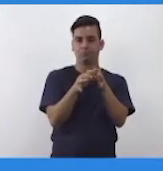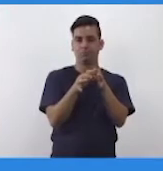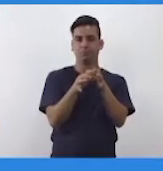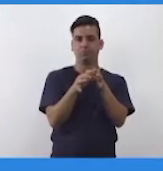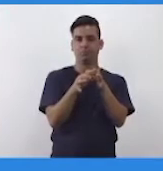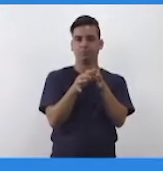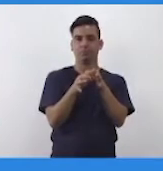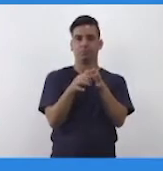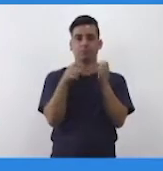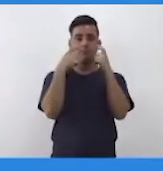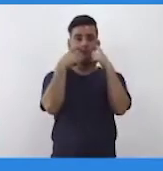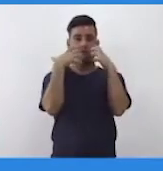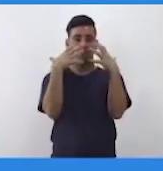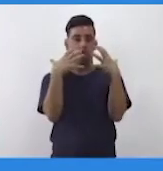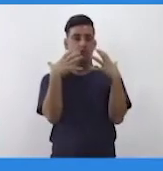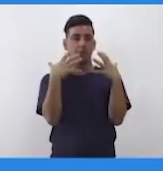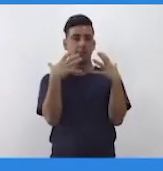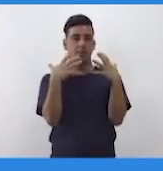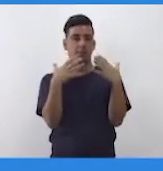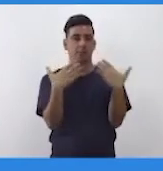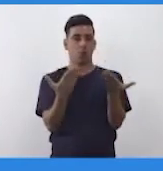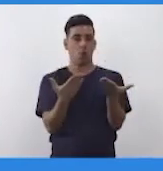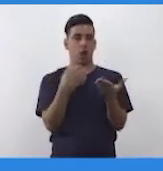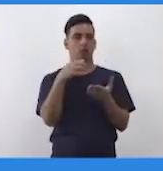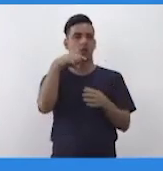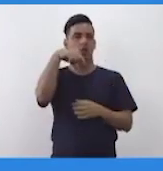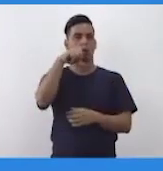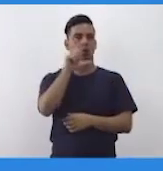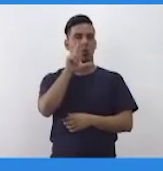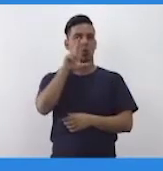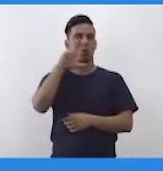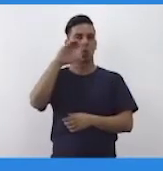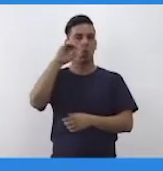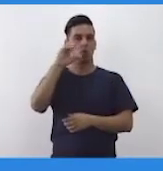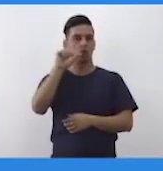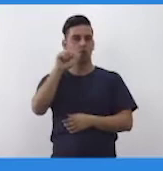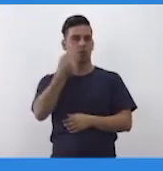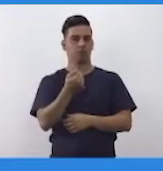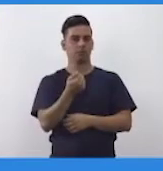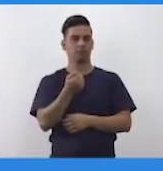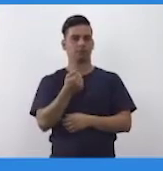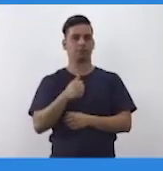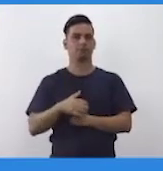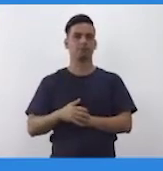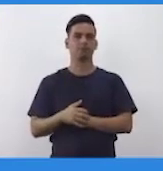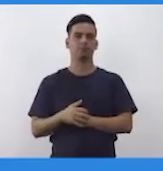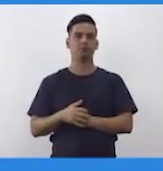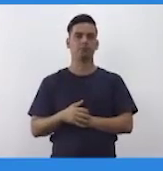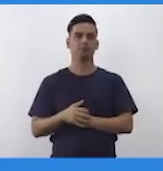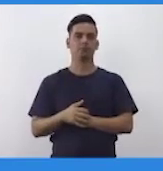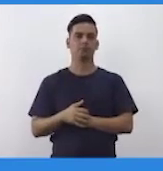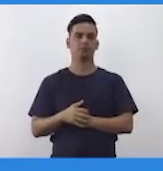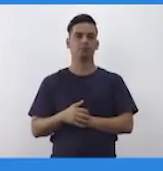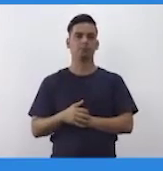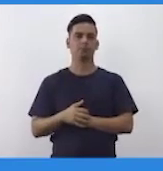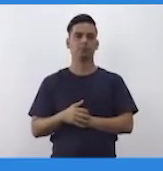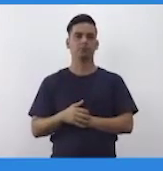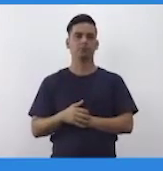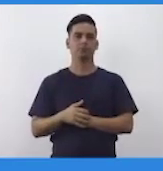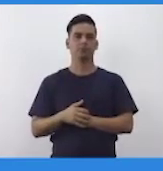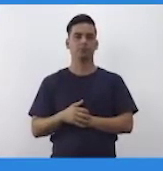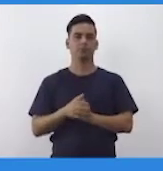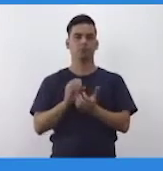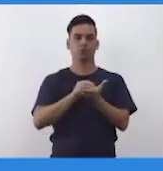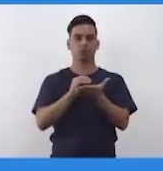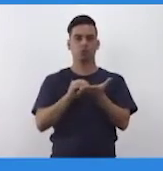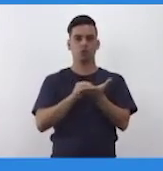caso fundamentalmente la glucosa, en presencia, disculpen, del